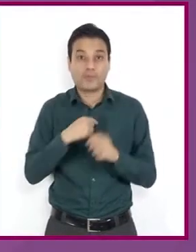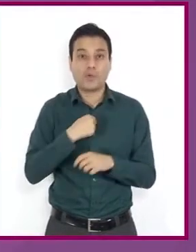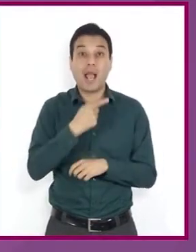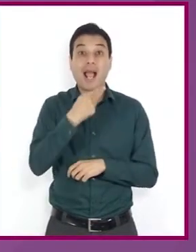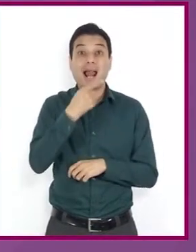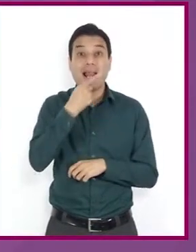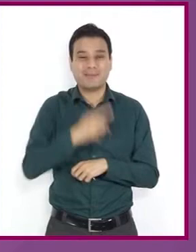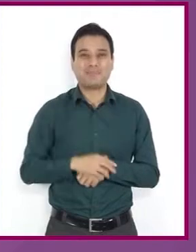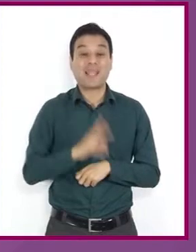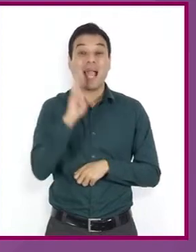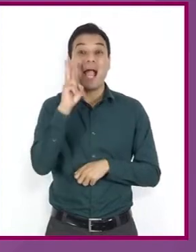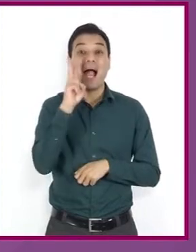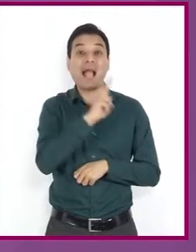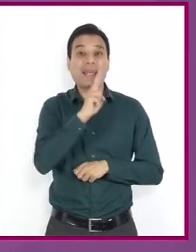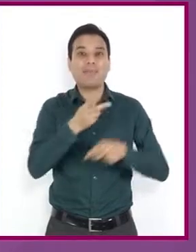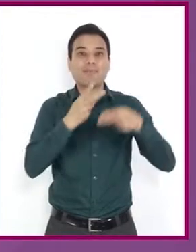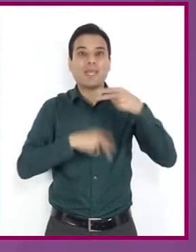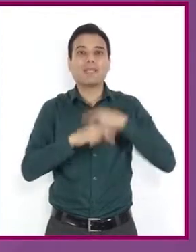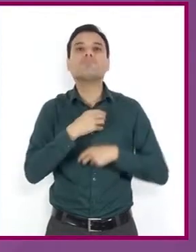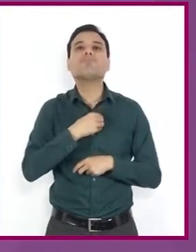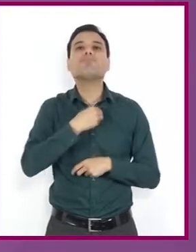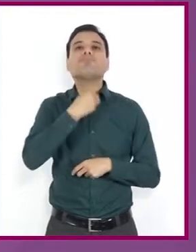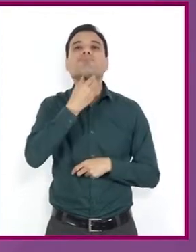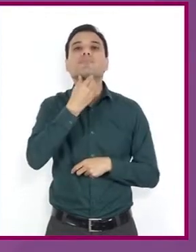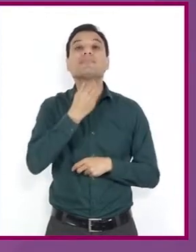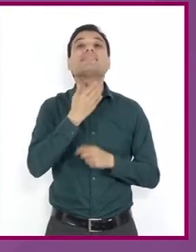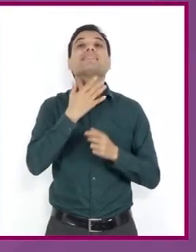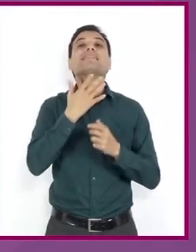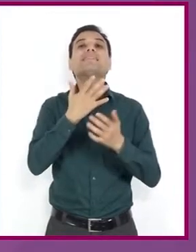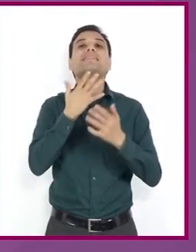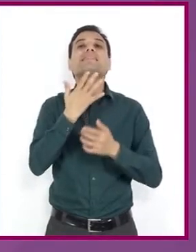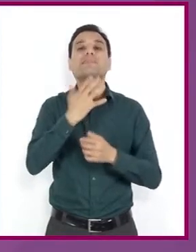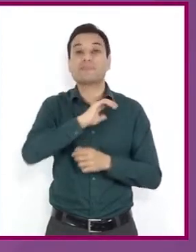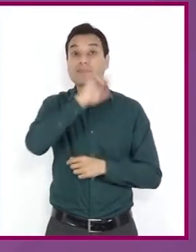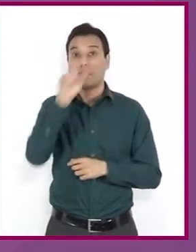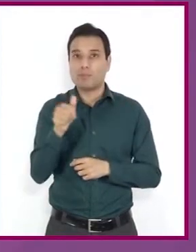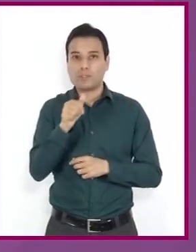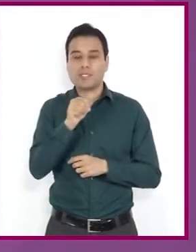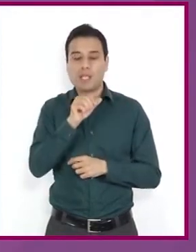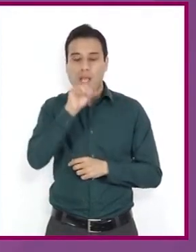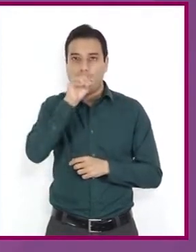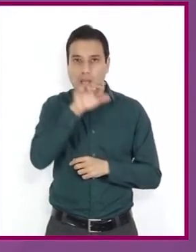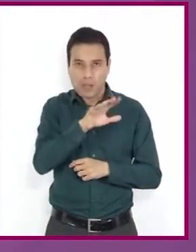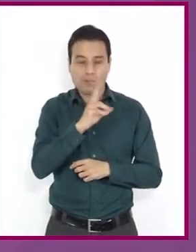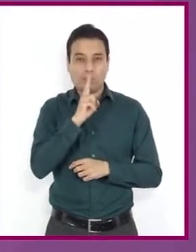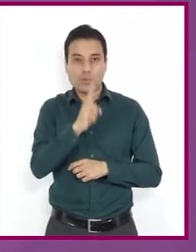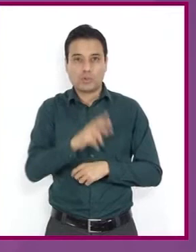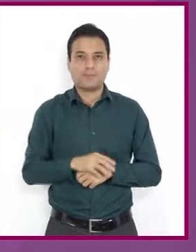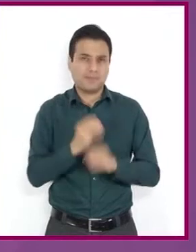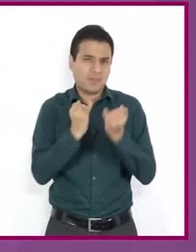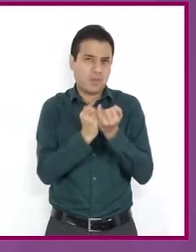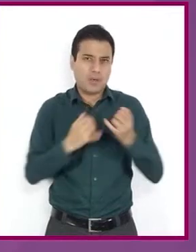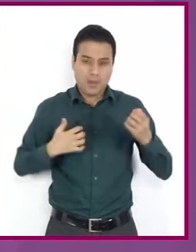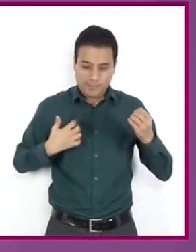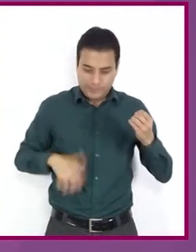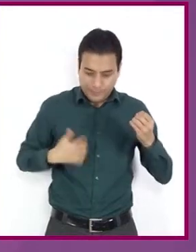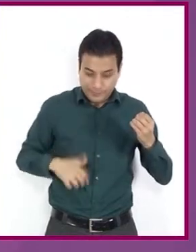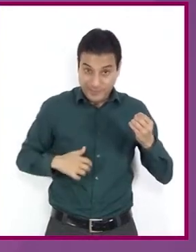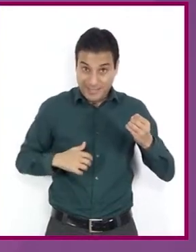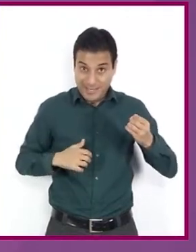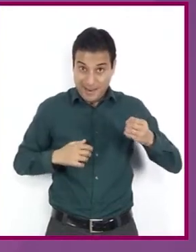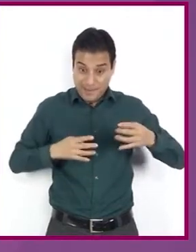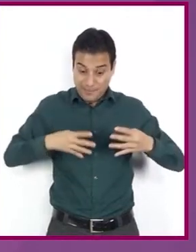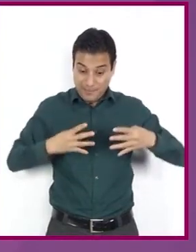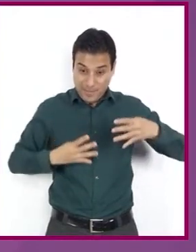las cuerdas vocales y estas vibran, mientras que el sonido de una guitarra se produce cuando vibran sus cuerdas. Como ya